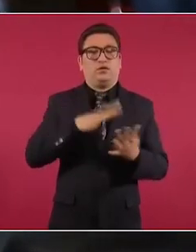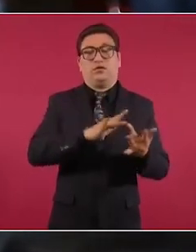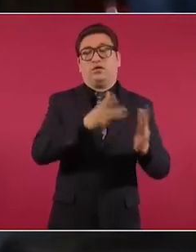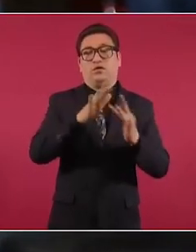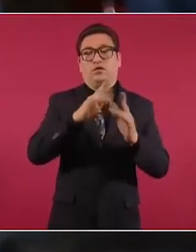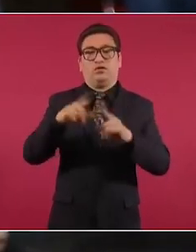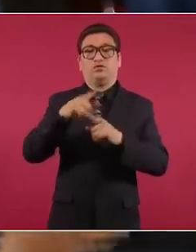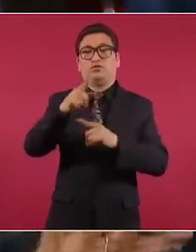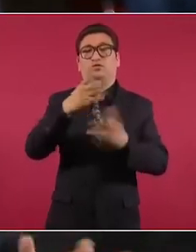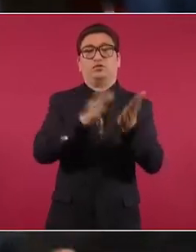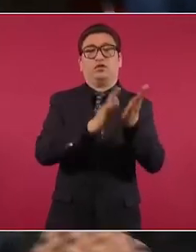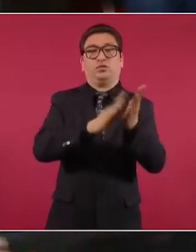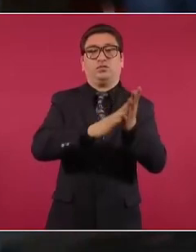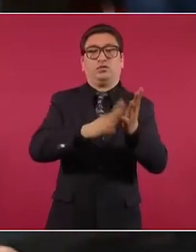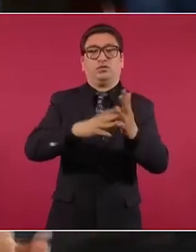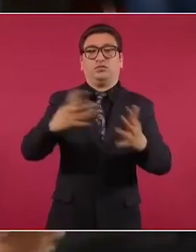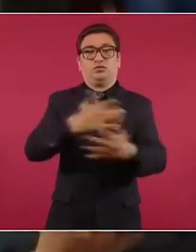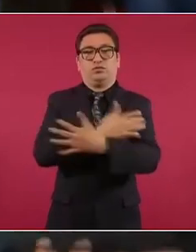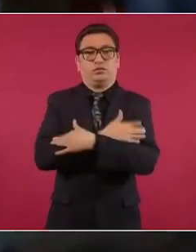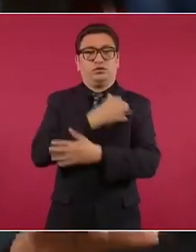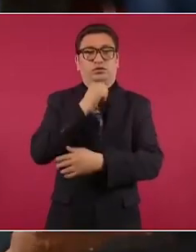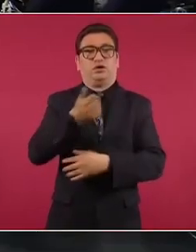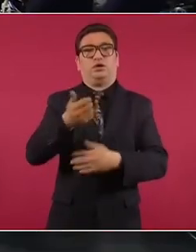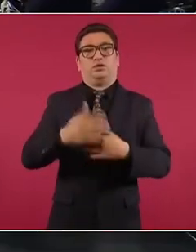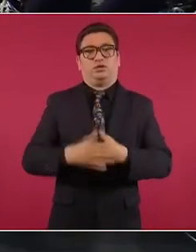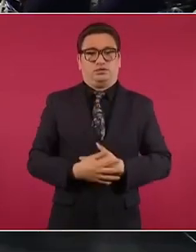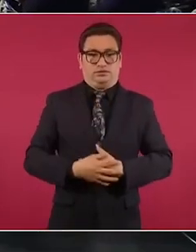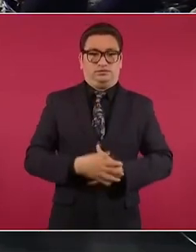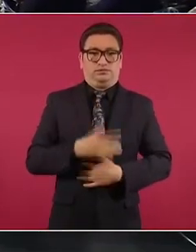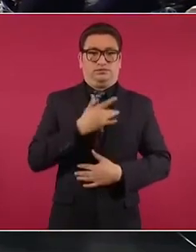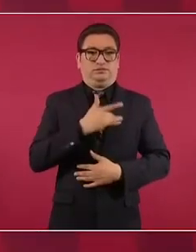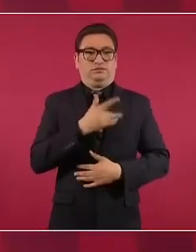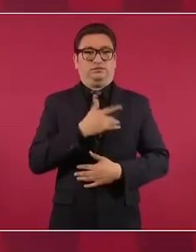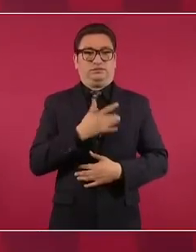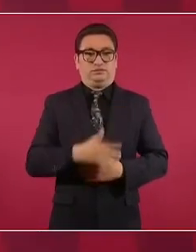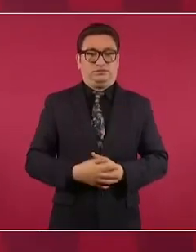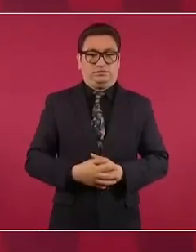estaba aplaudiendo, pero pues no la abrazó y miren, está muy sensible.